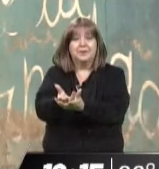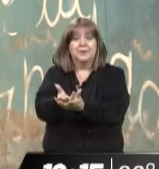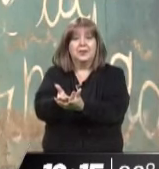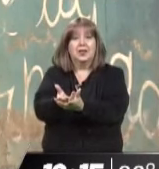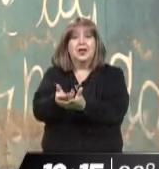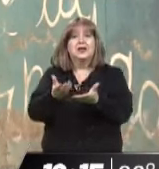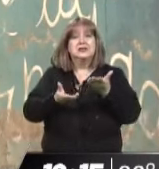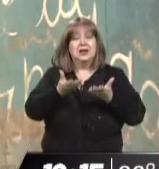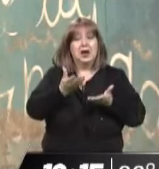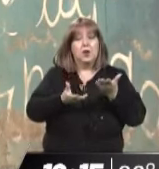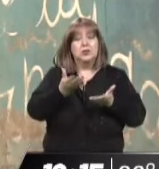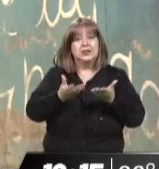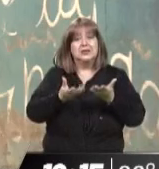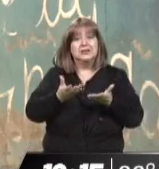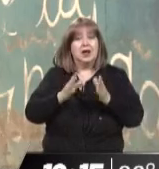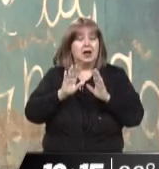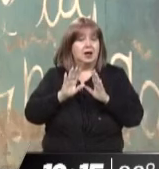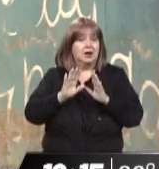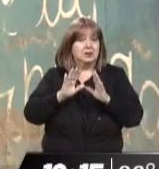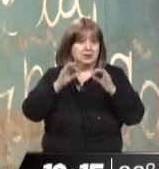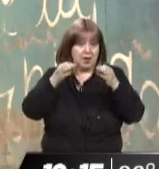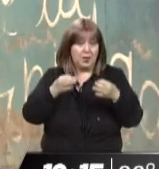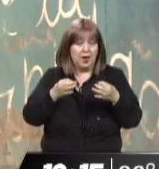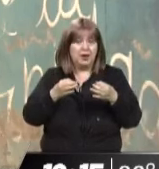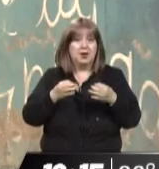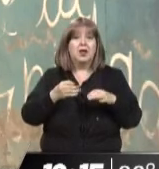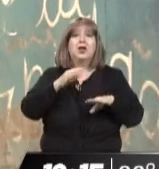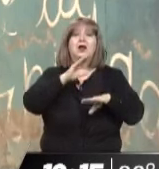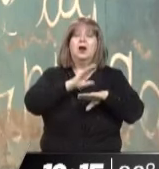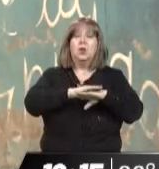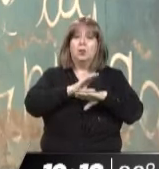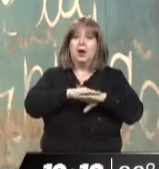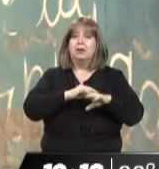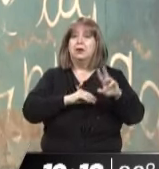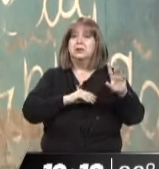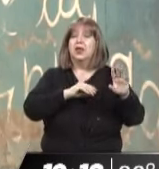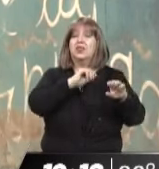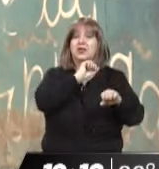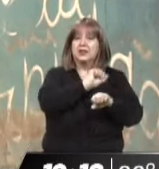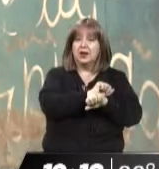Y si la justicia existe en este país, que los culpables paguen como tiene que ser.